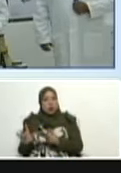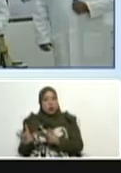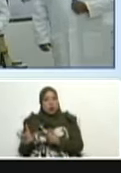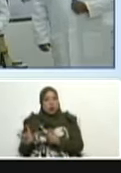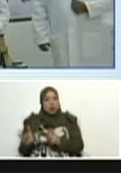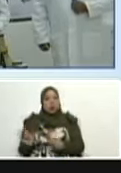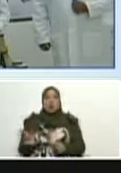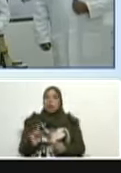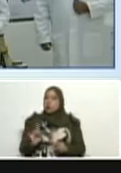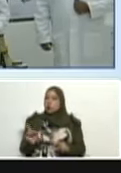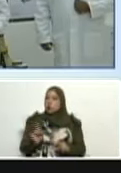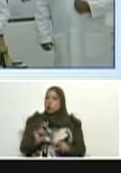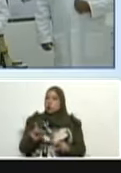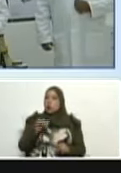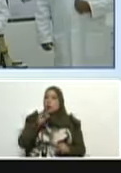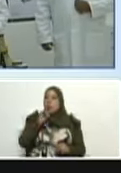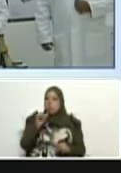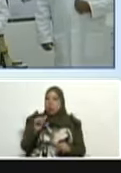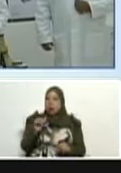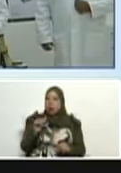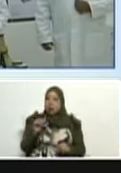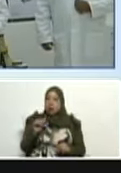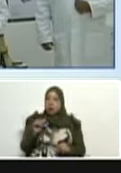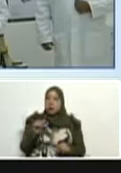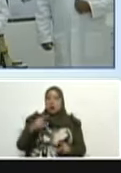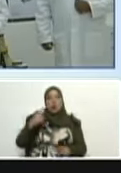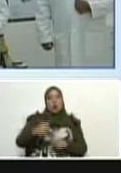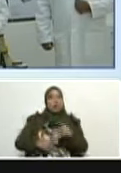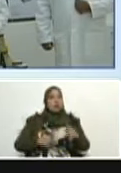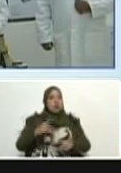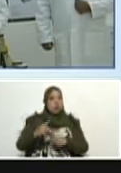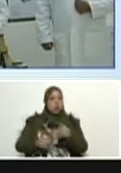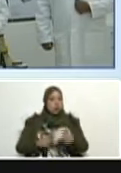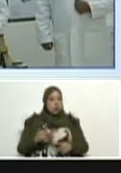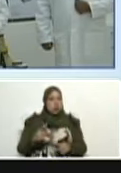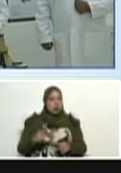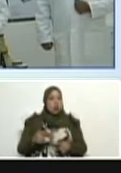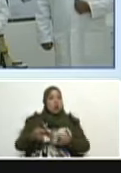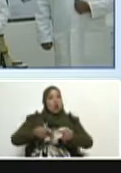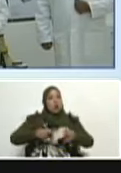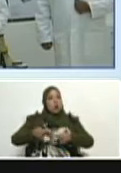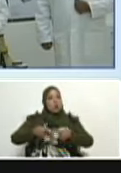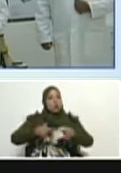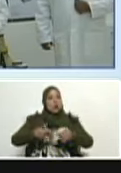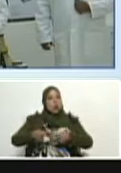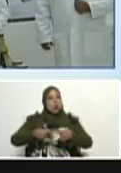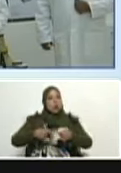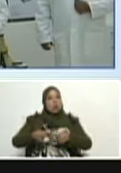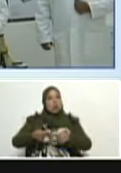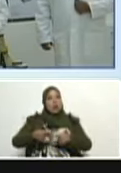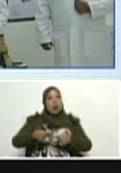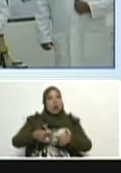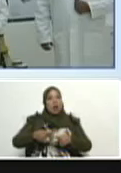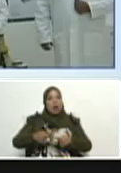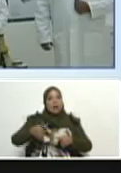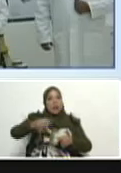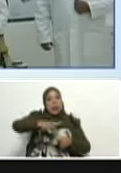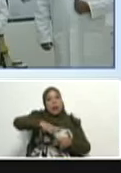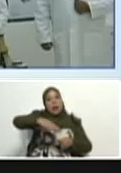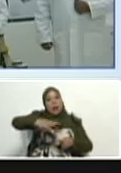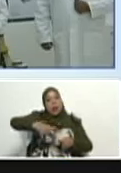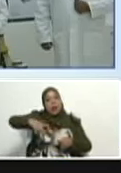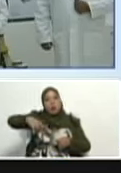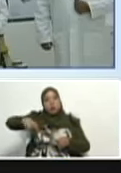no es contaminante. Este es el producto para controlar larvas, ¿no?, en el agua. Pero también hay